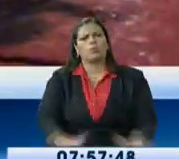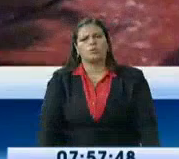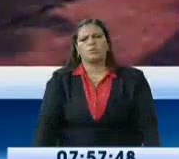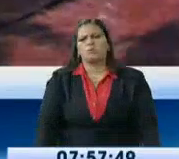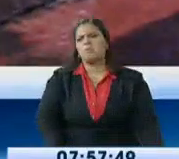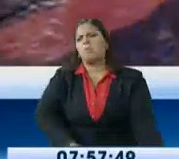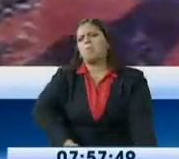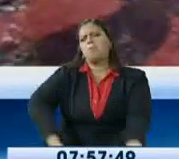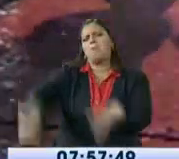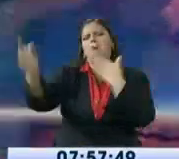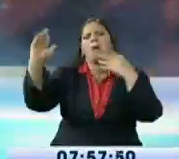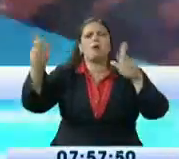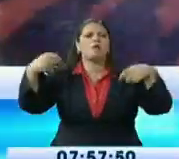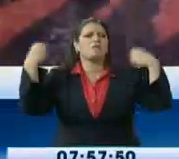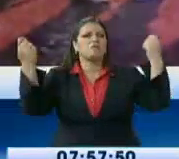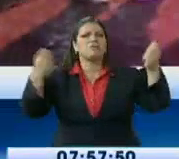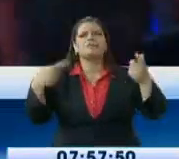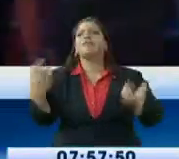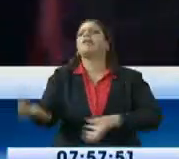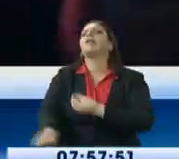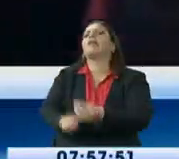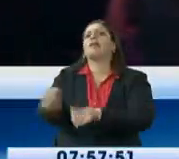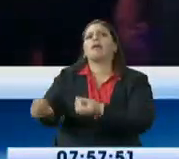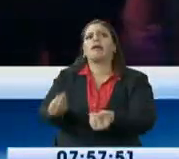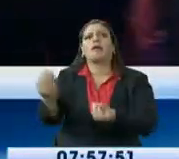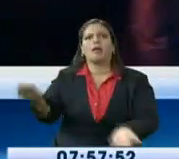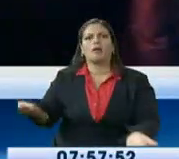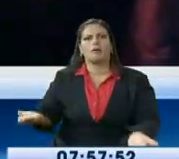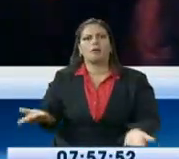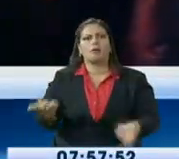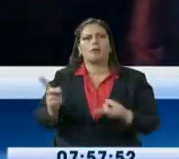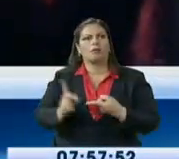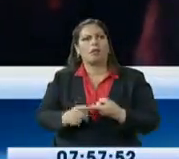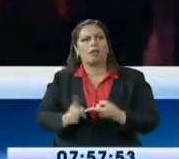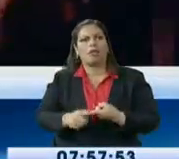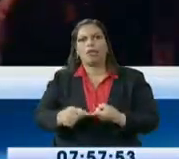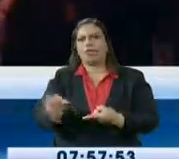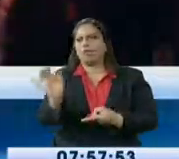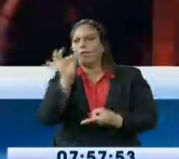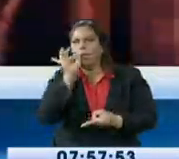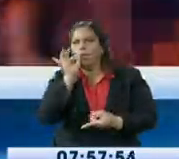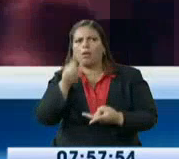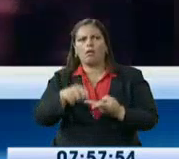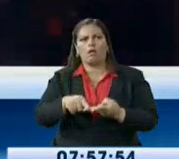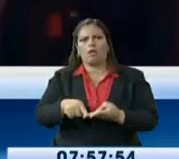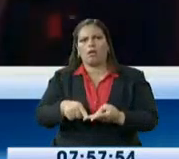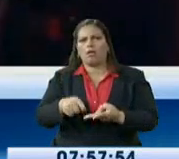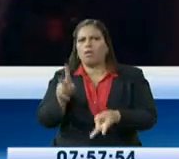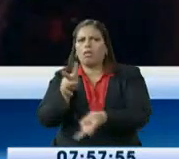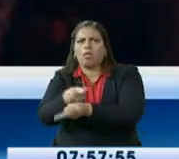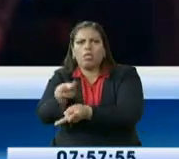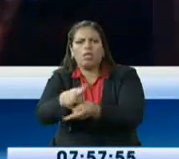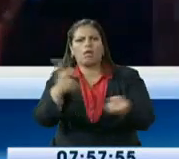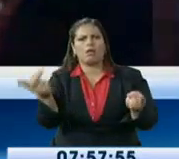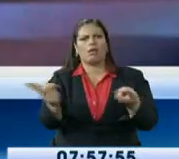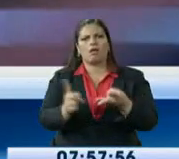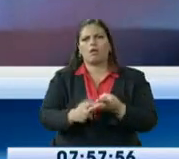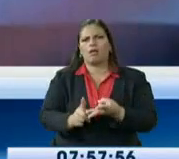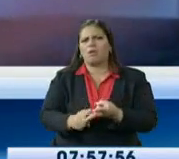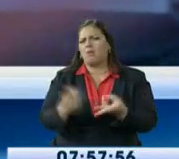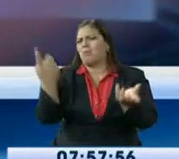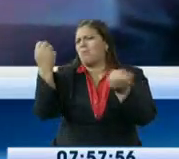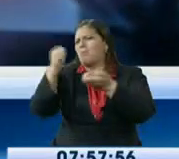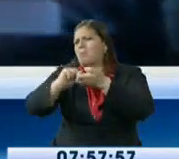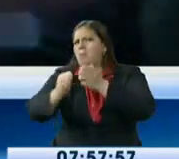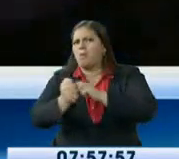los adolescentes y estos no caigan en la tentación de supuestas fiestas que pueden constituir un